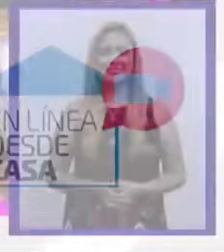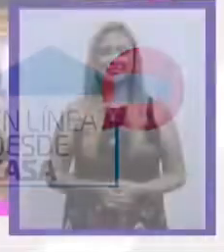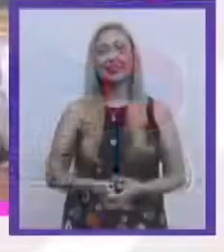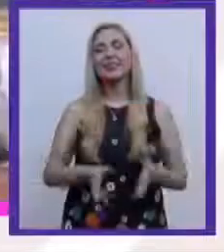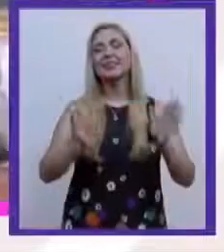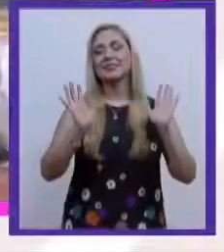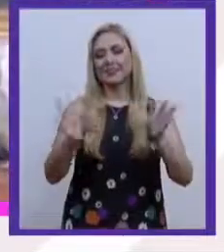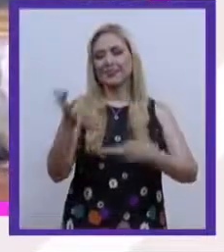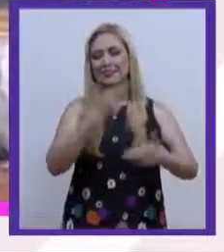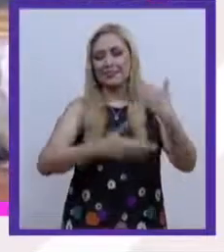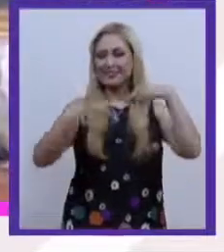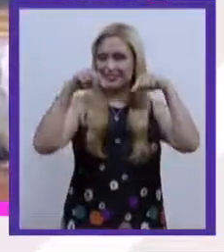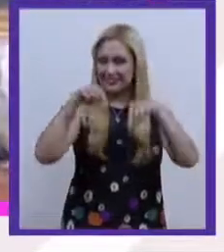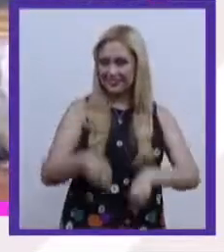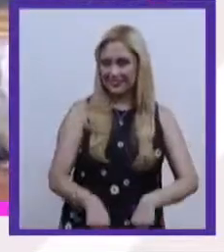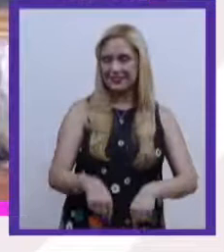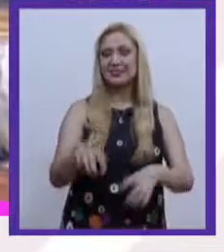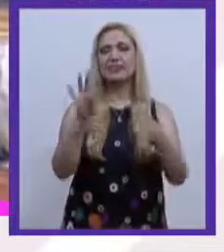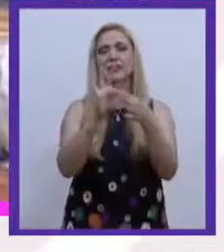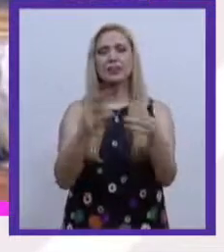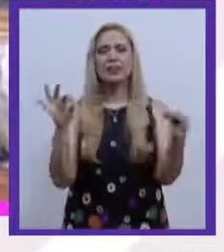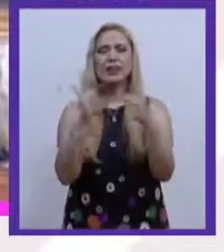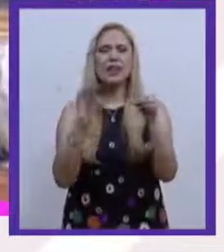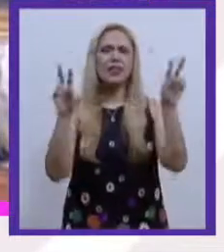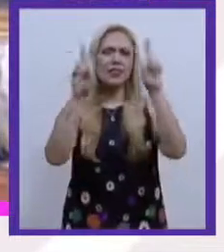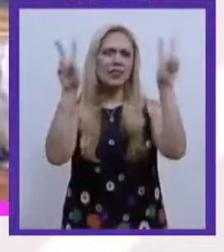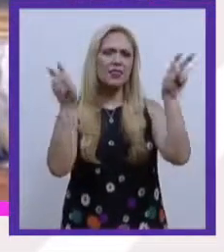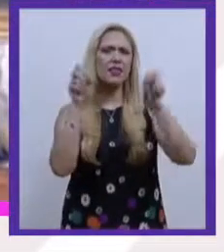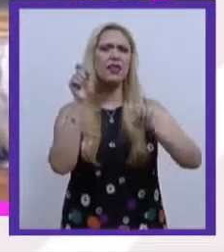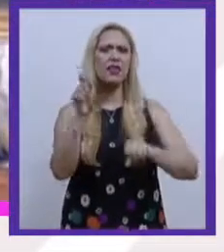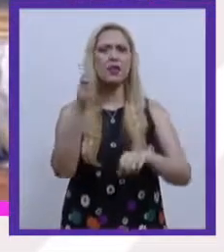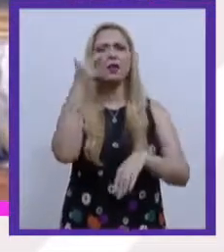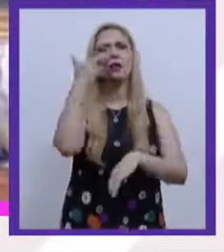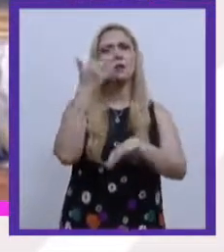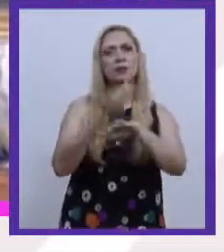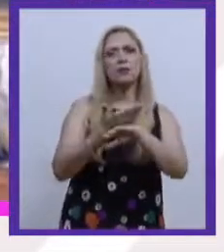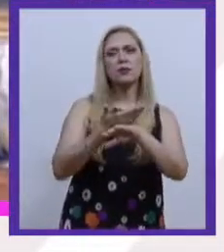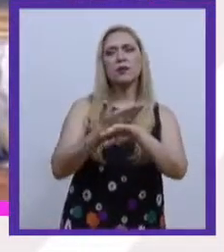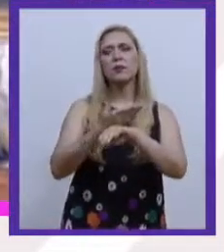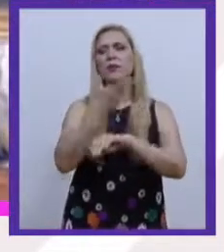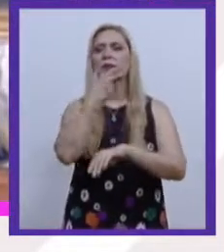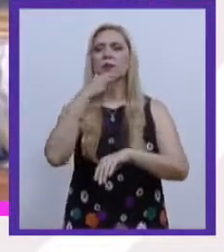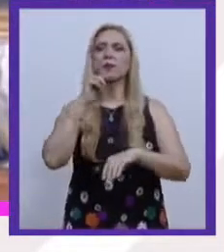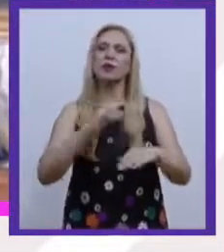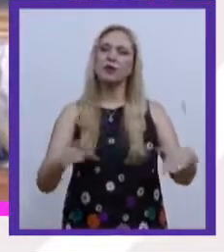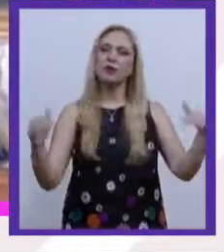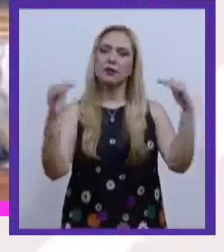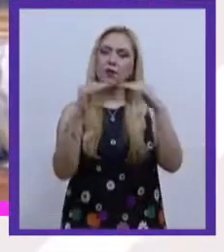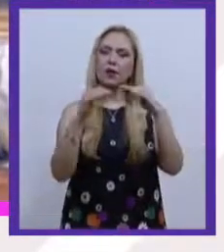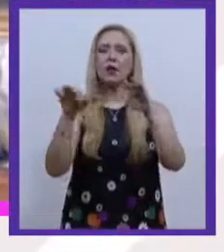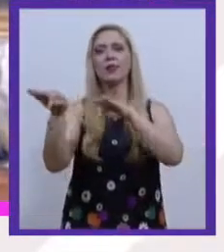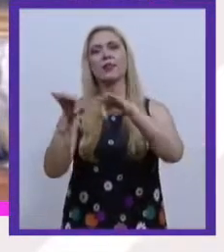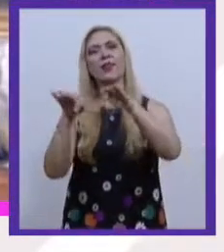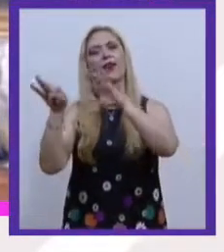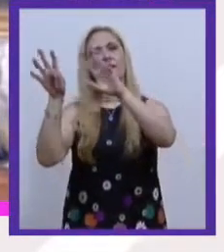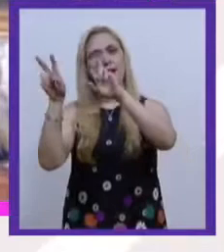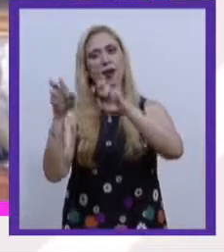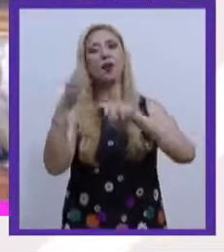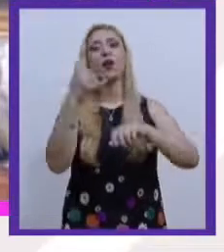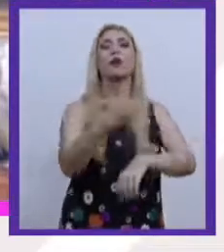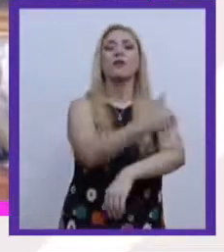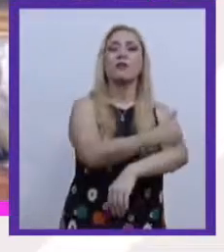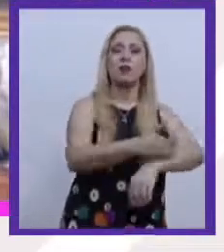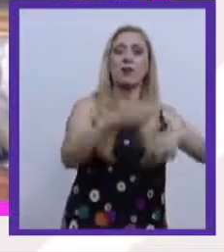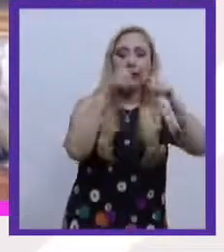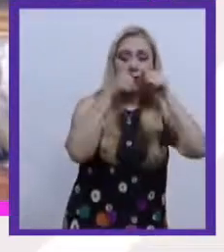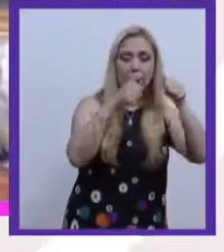Pues estamos de vuelta aquí en Espacio Diverso y estamos hablando sobre corresponsabilidad laboral, corresponsabilidad